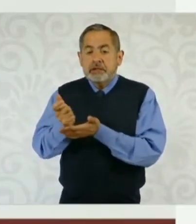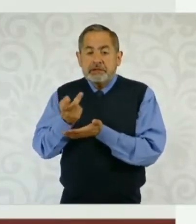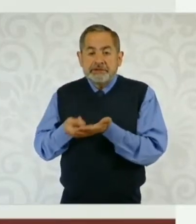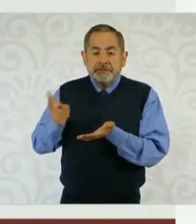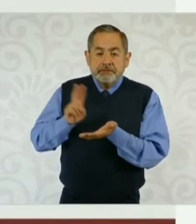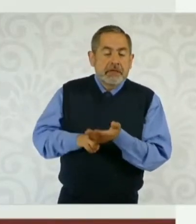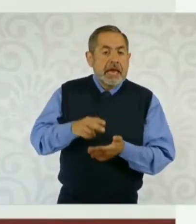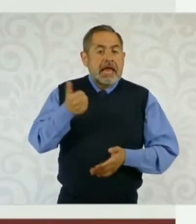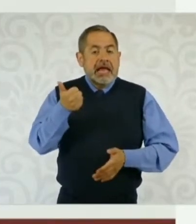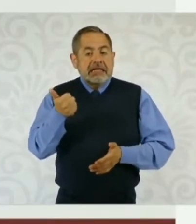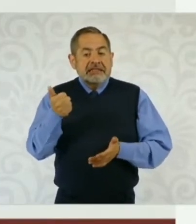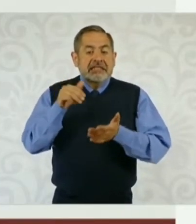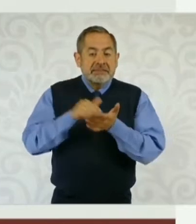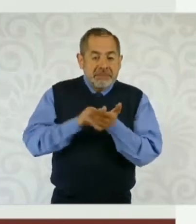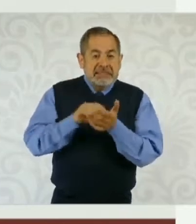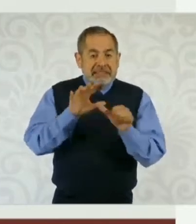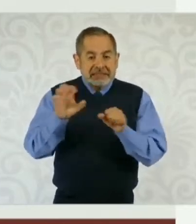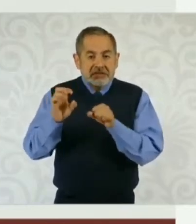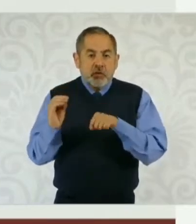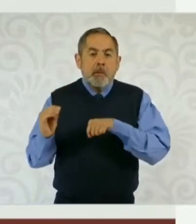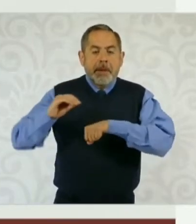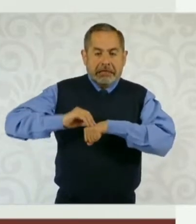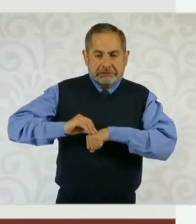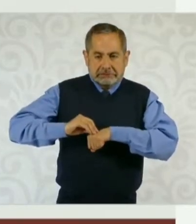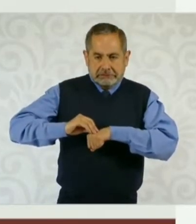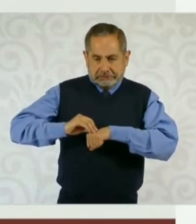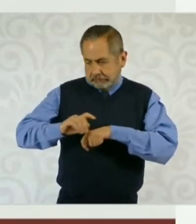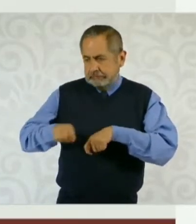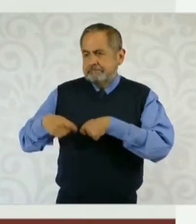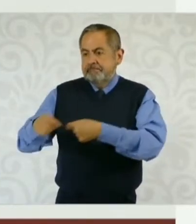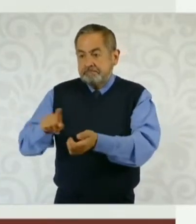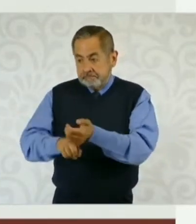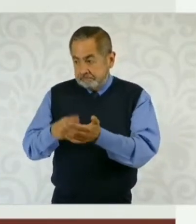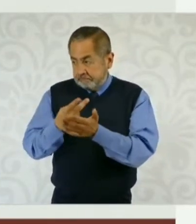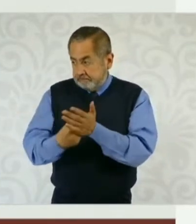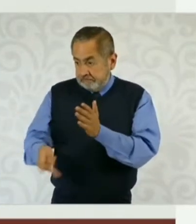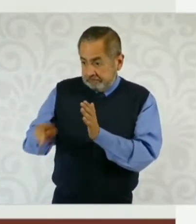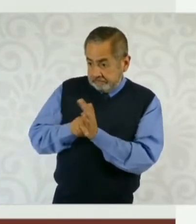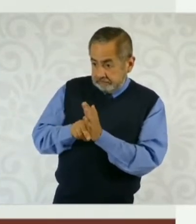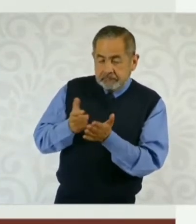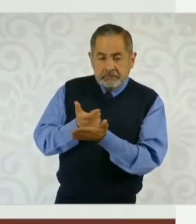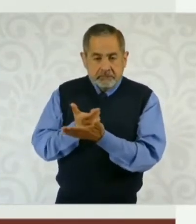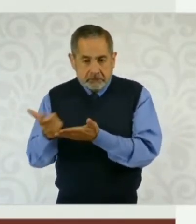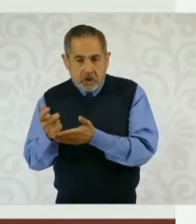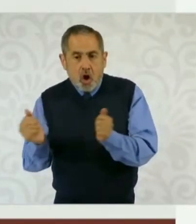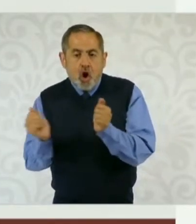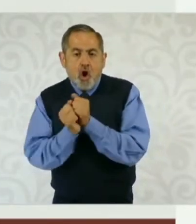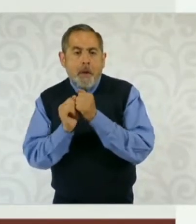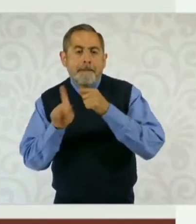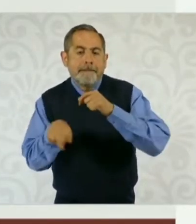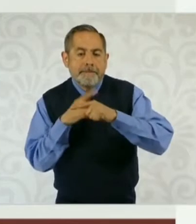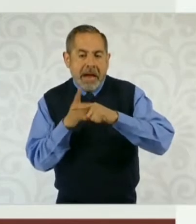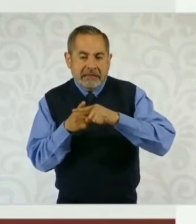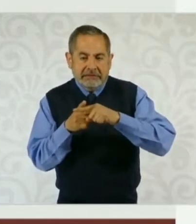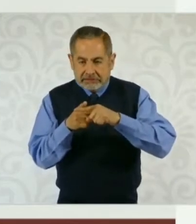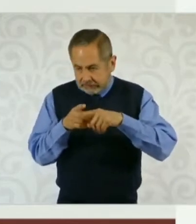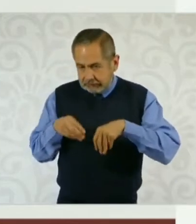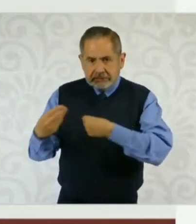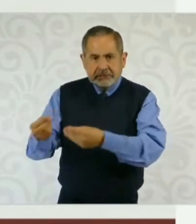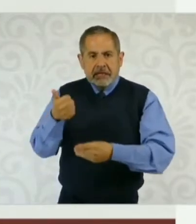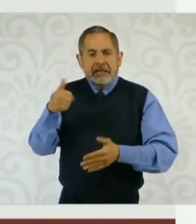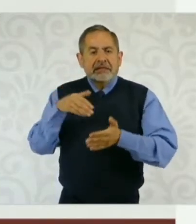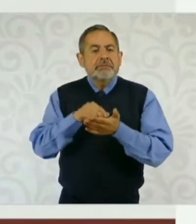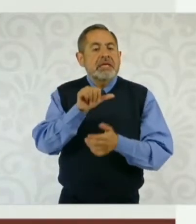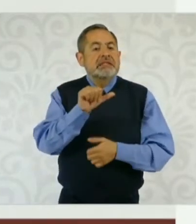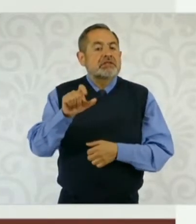de 6,620 pesos mensuales para quienes cubran las plazas de estas nuevas instalaciones y en estos estados.